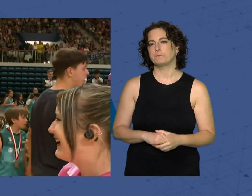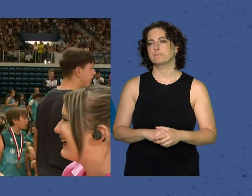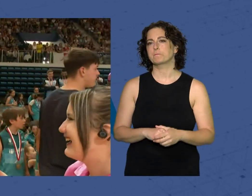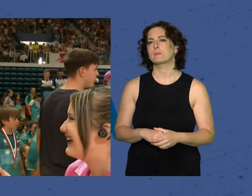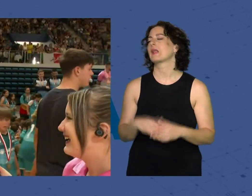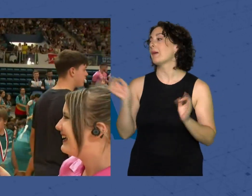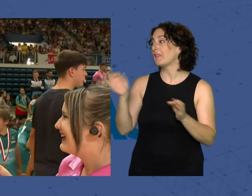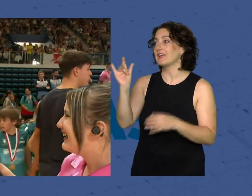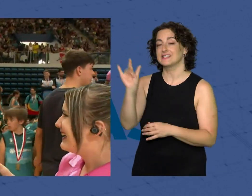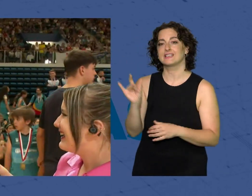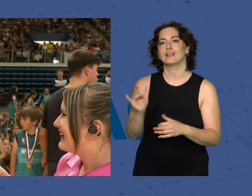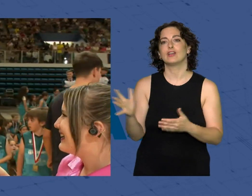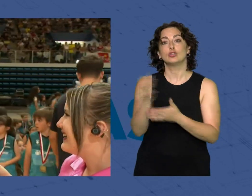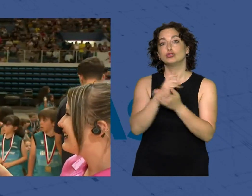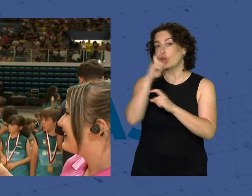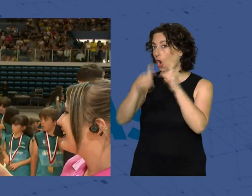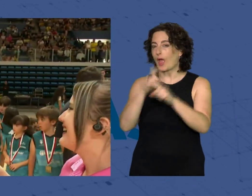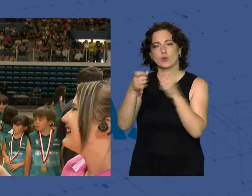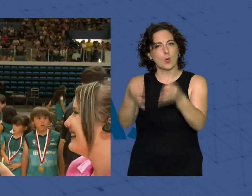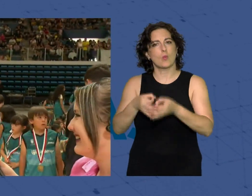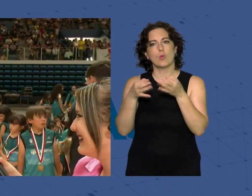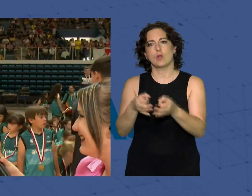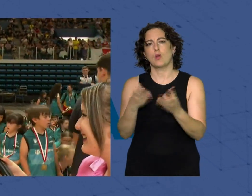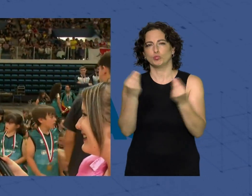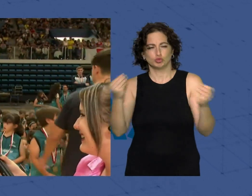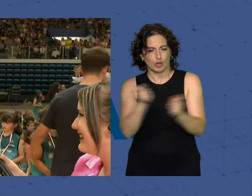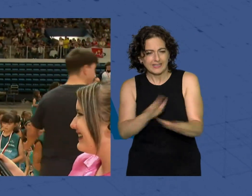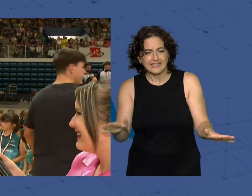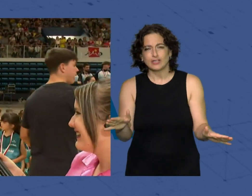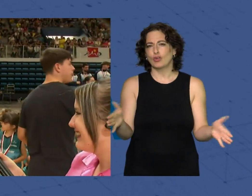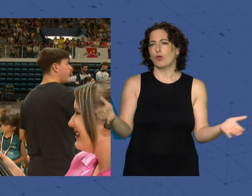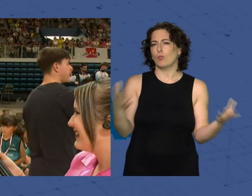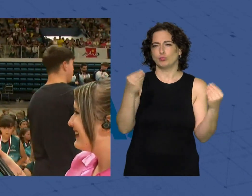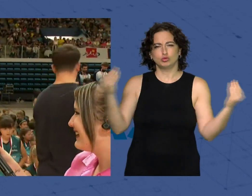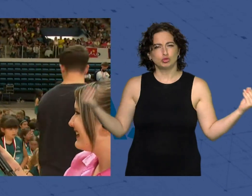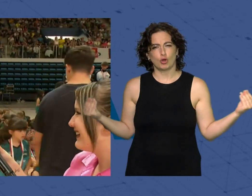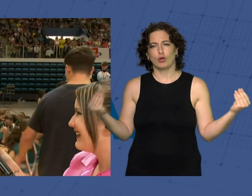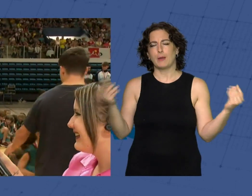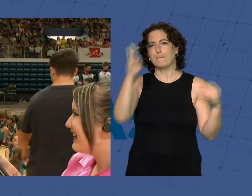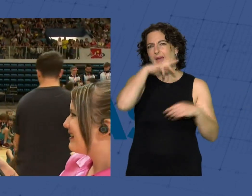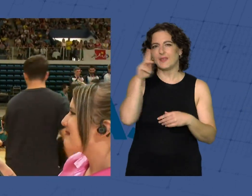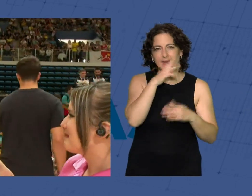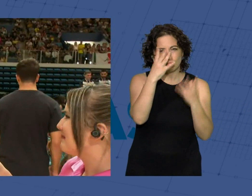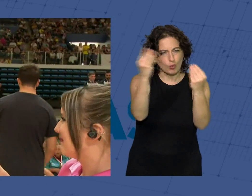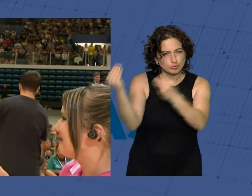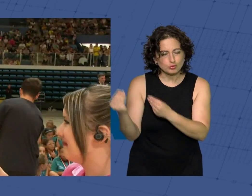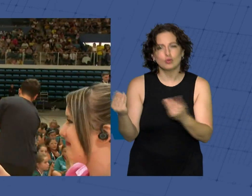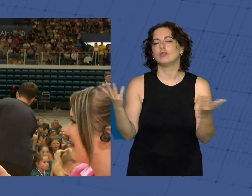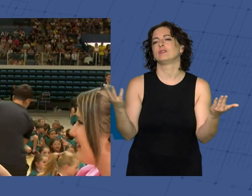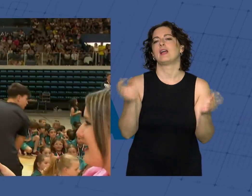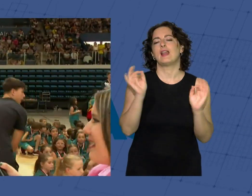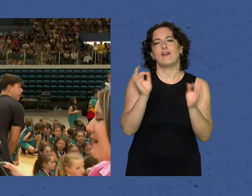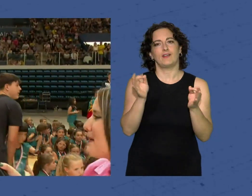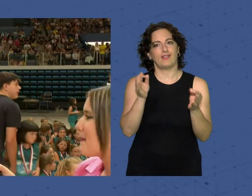que sí todos los años igual un montón de niños un montón un montón de niños un montón de padres y la verdad que es un